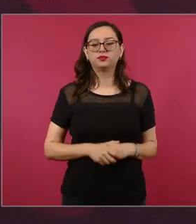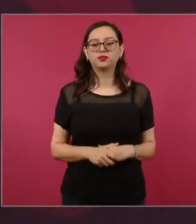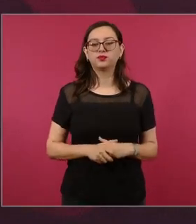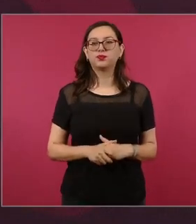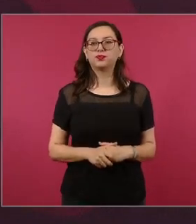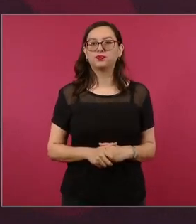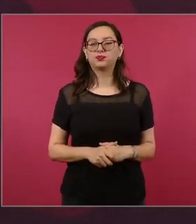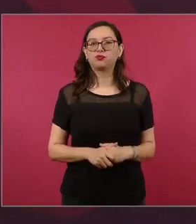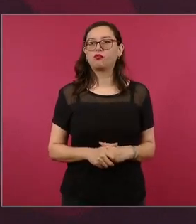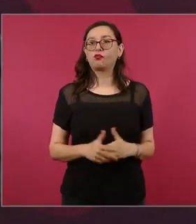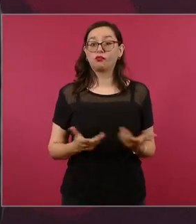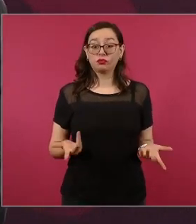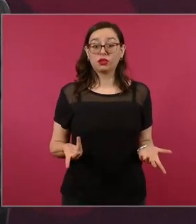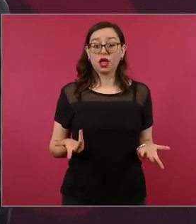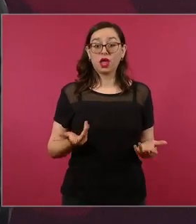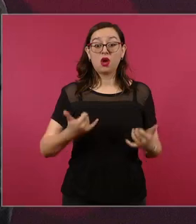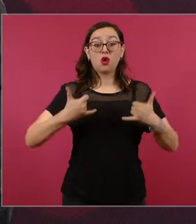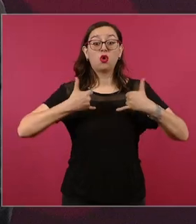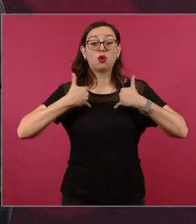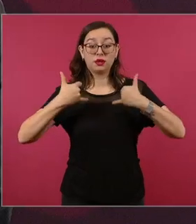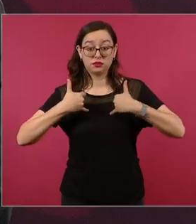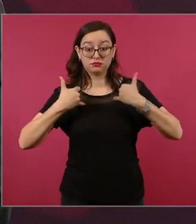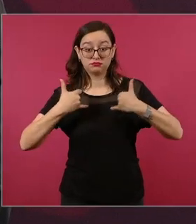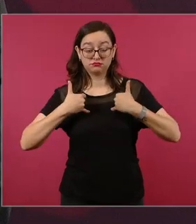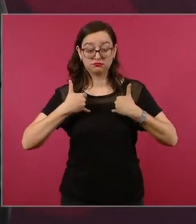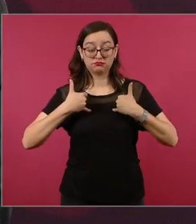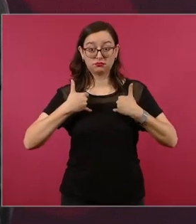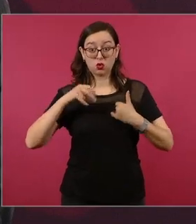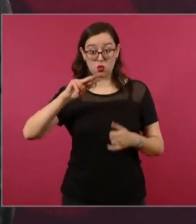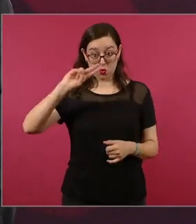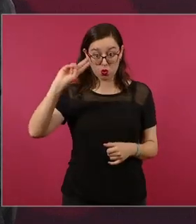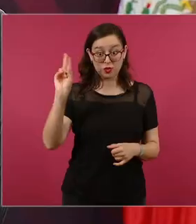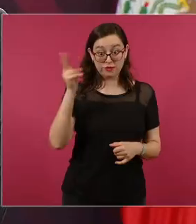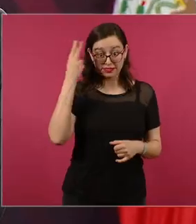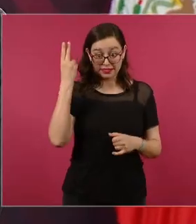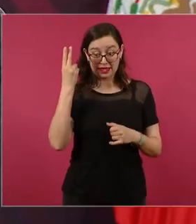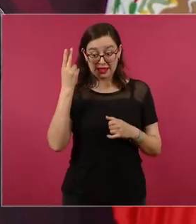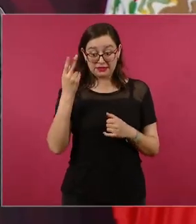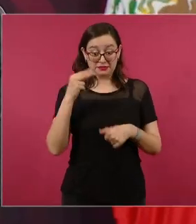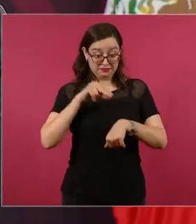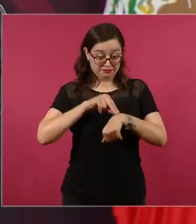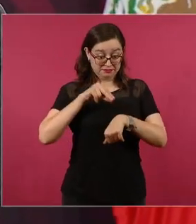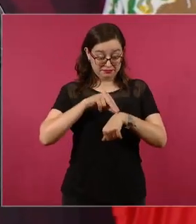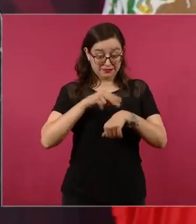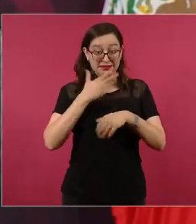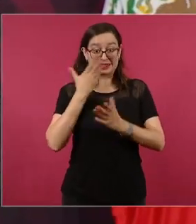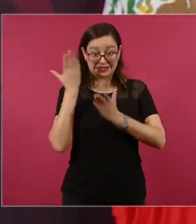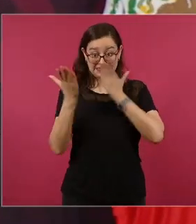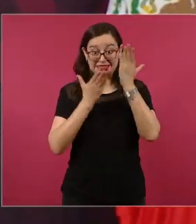estudiar medicina, con la mentira de que no pasaban el examen de admisión,